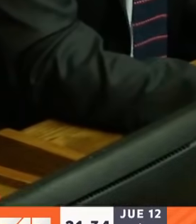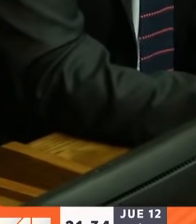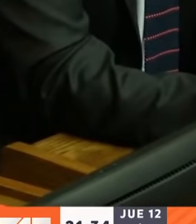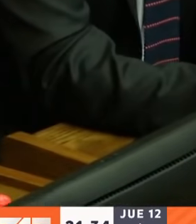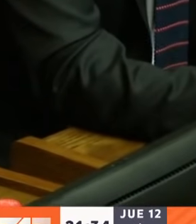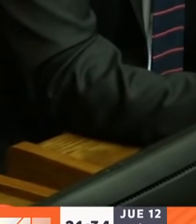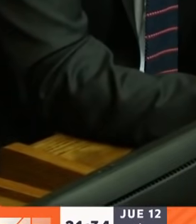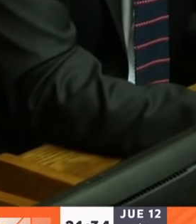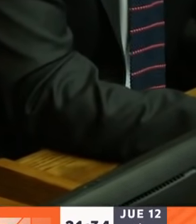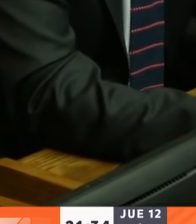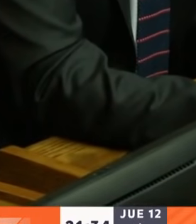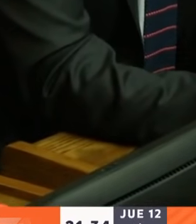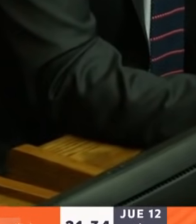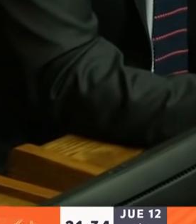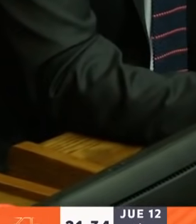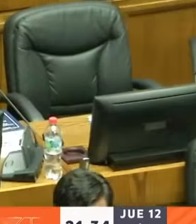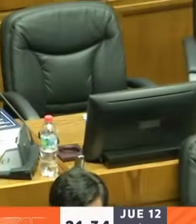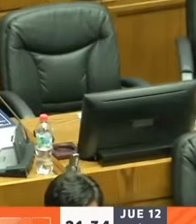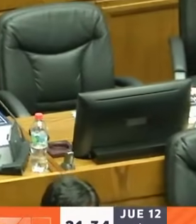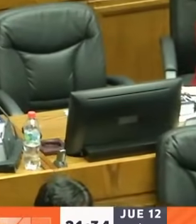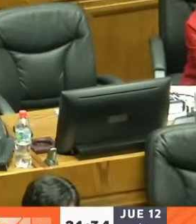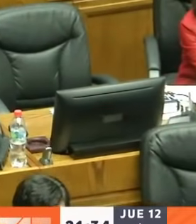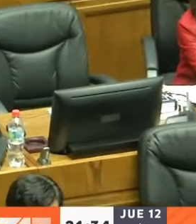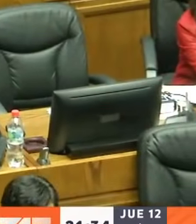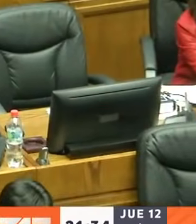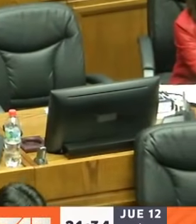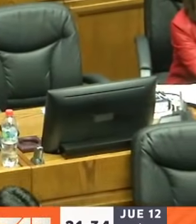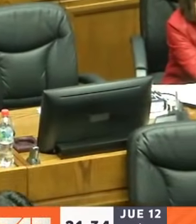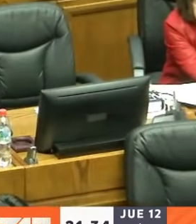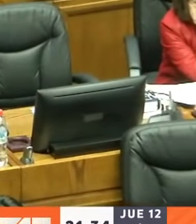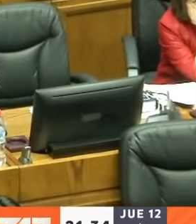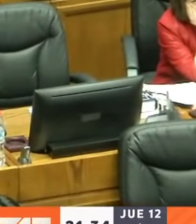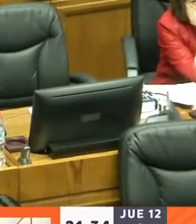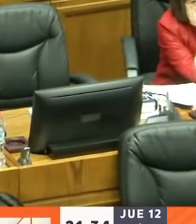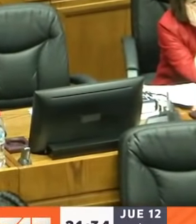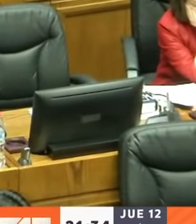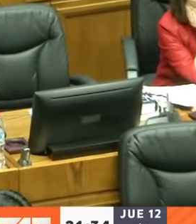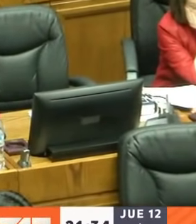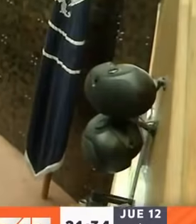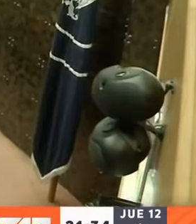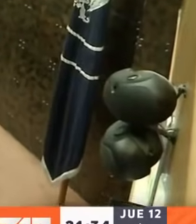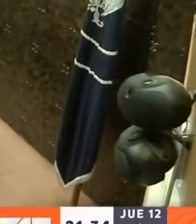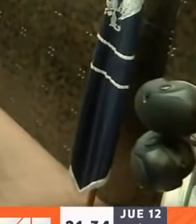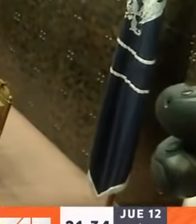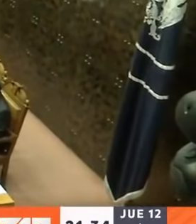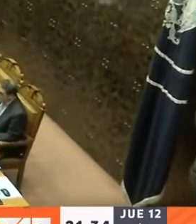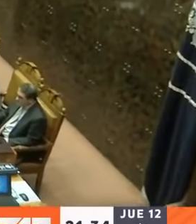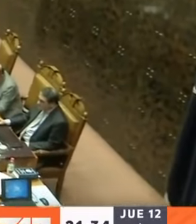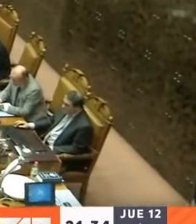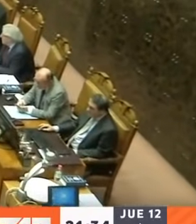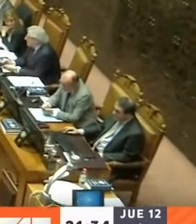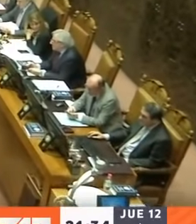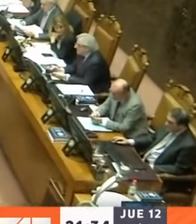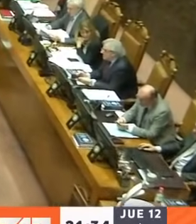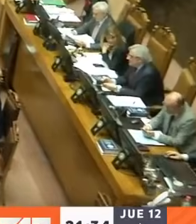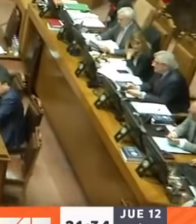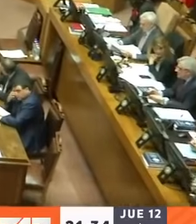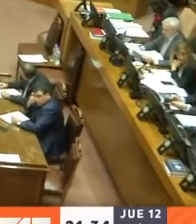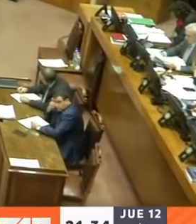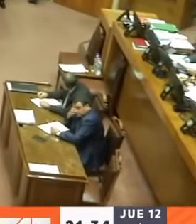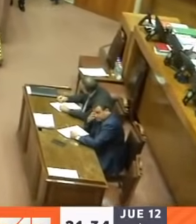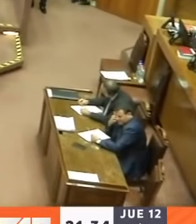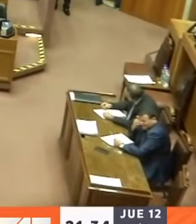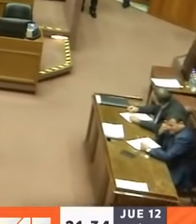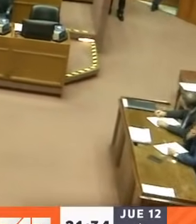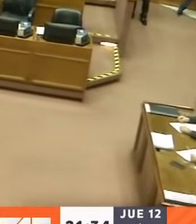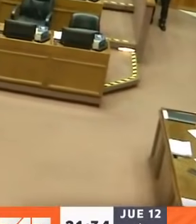habían pasado casi 6 horas de la jornada, pero todos los senadores quisieron fundamentar su posición. La oposición